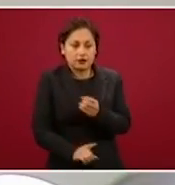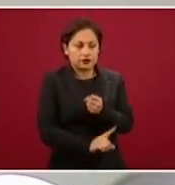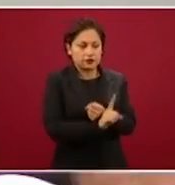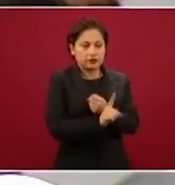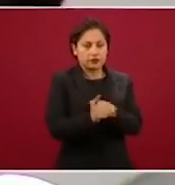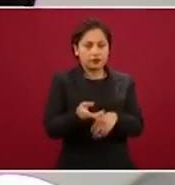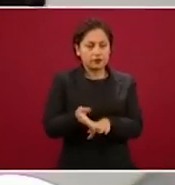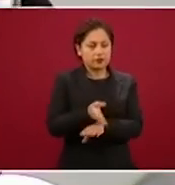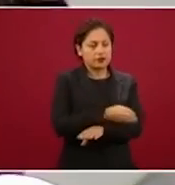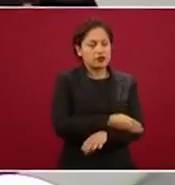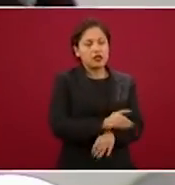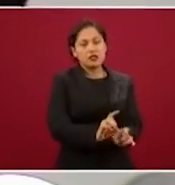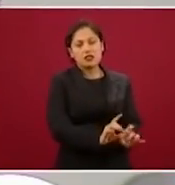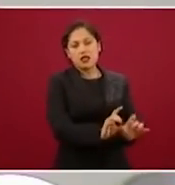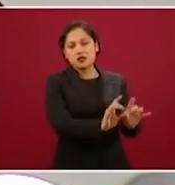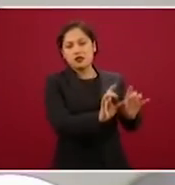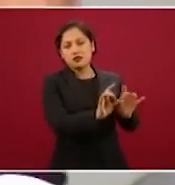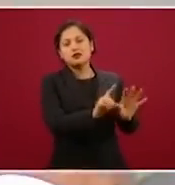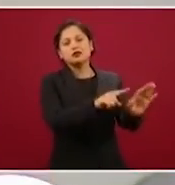que